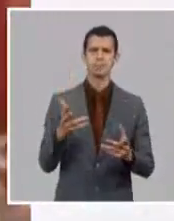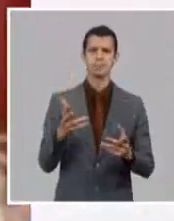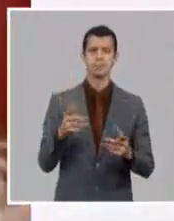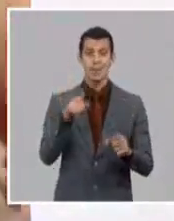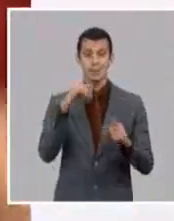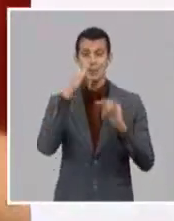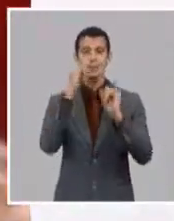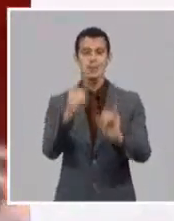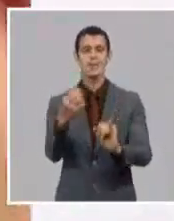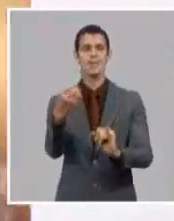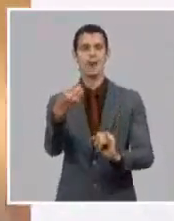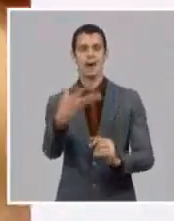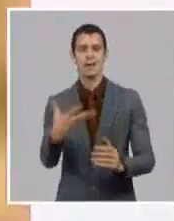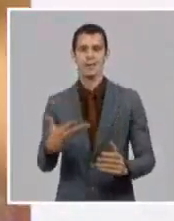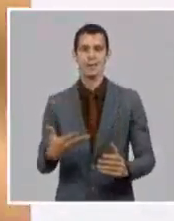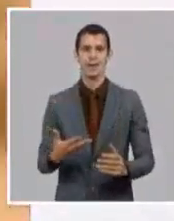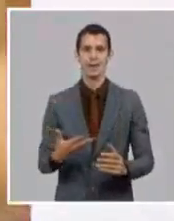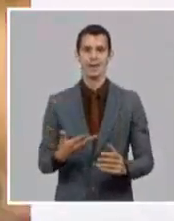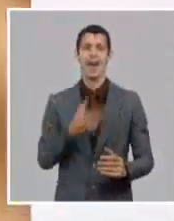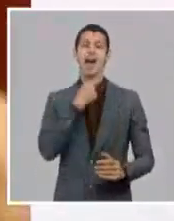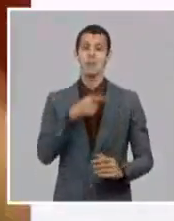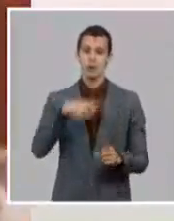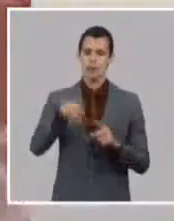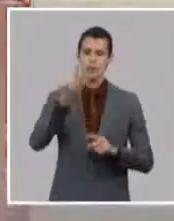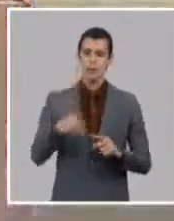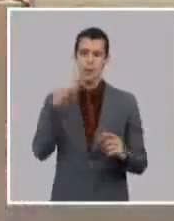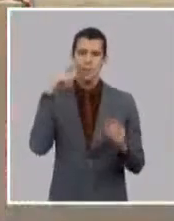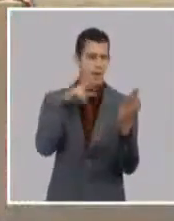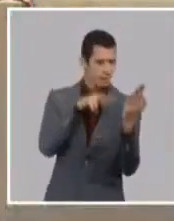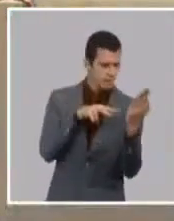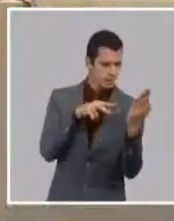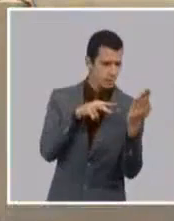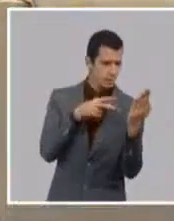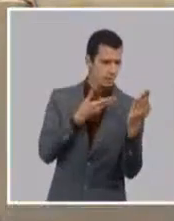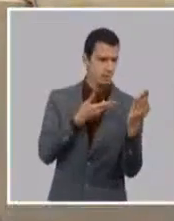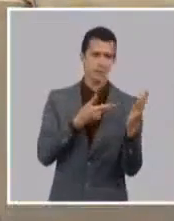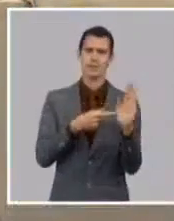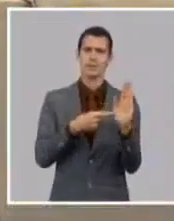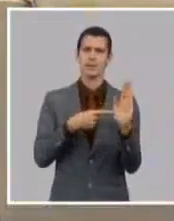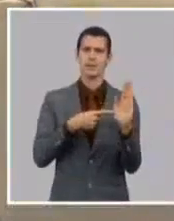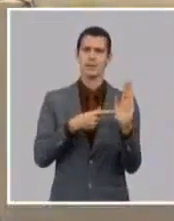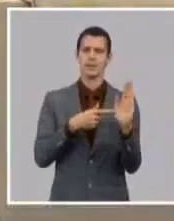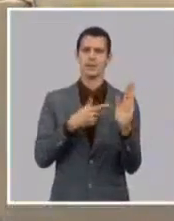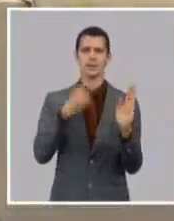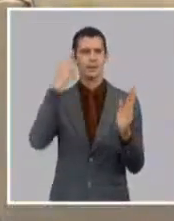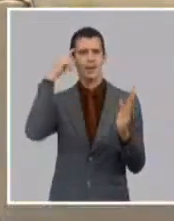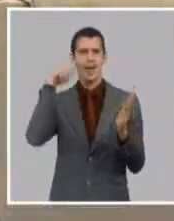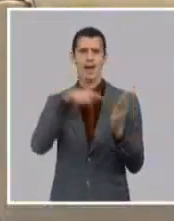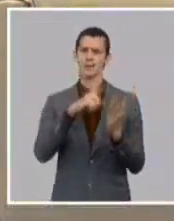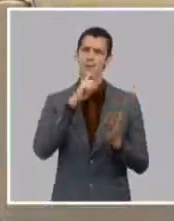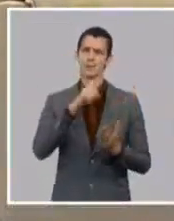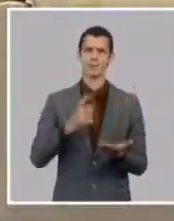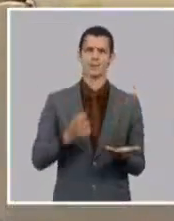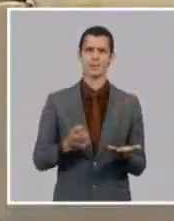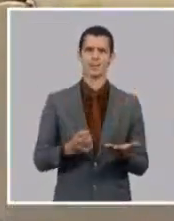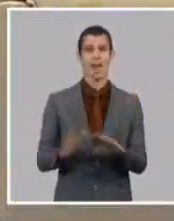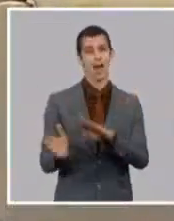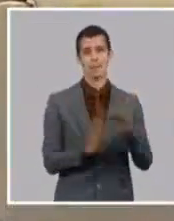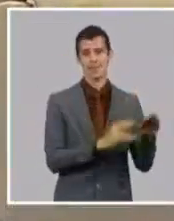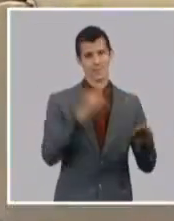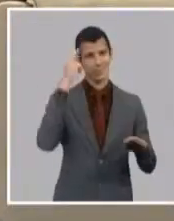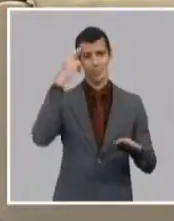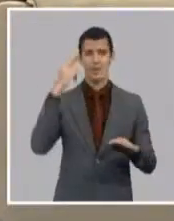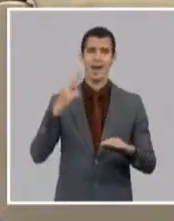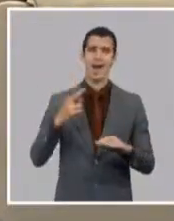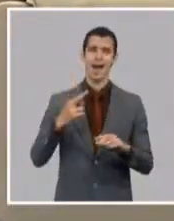hoy el viceministro primero del Ministerio del Interior lo ponían como de sector. ABC, un diario franquista español. Franquista español, así mismo. Ha lanzado